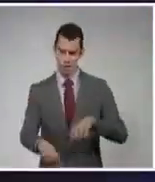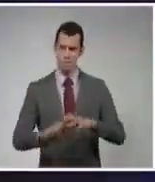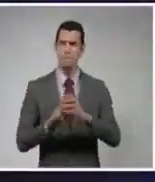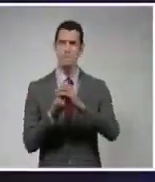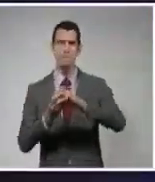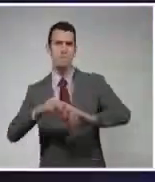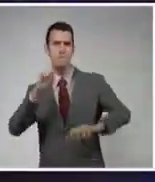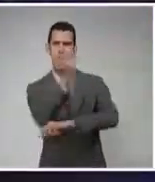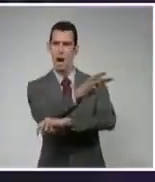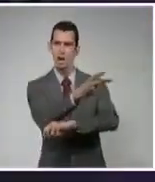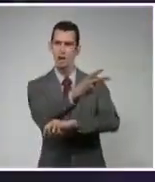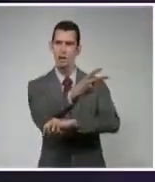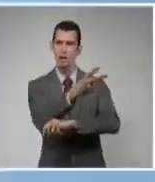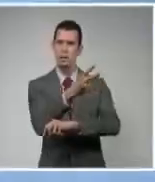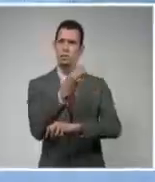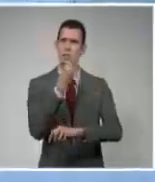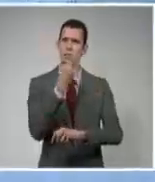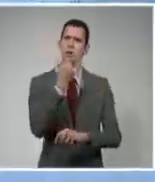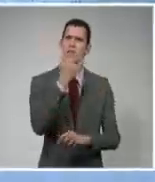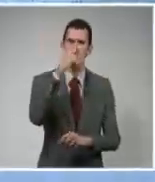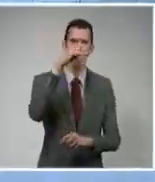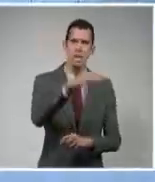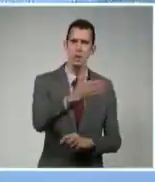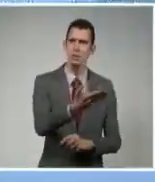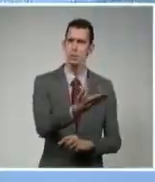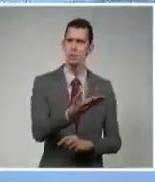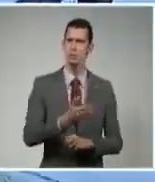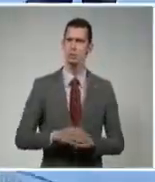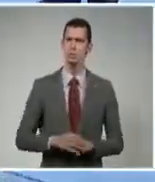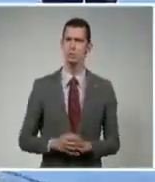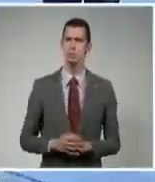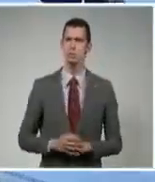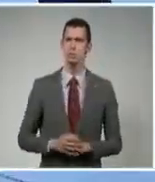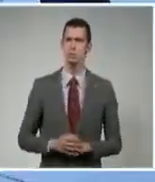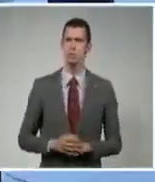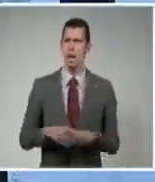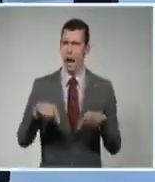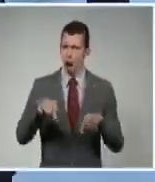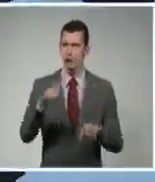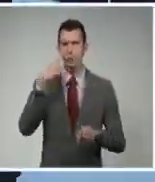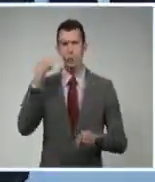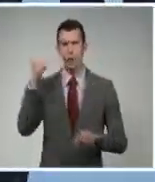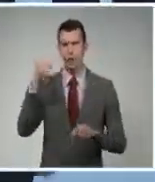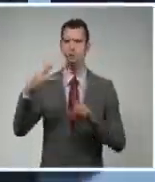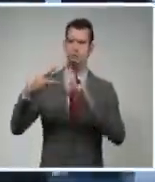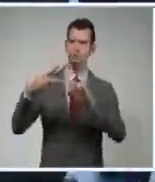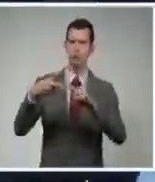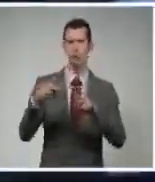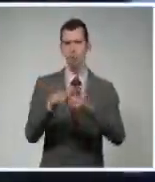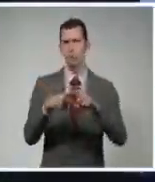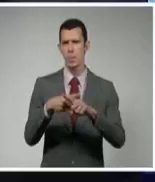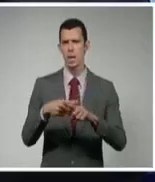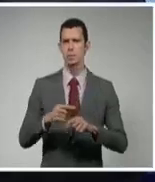joven menciona a su primo. Su primo es muy joven también. Vamos a escuchar el testimonio del primo.